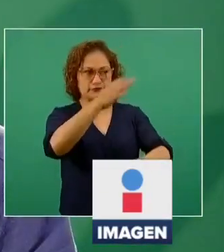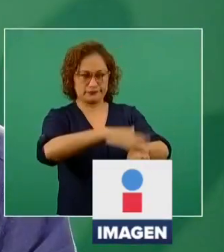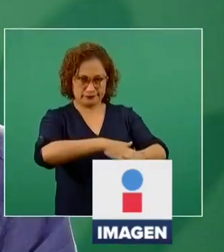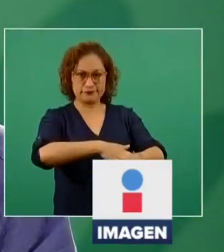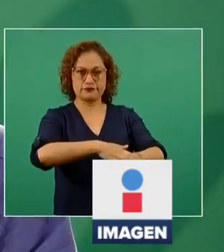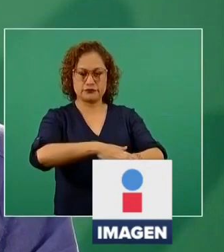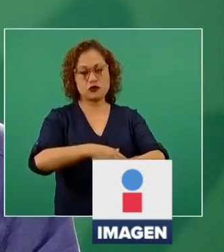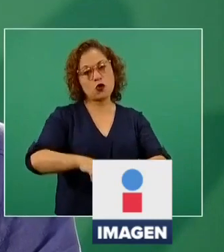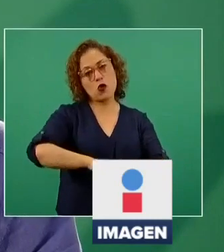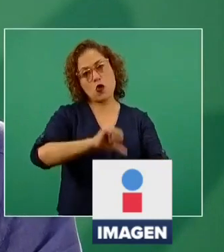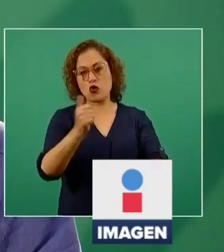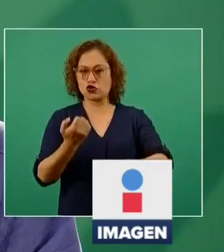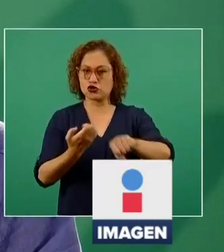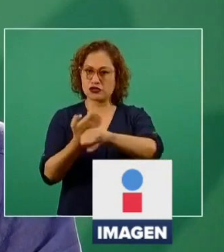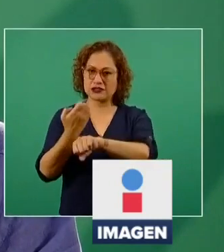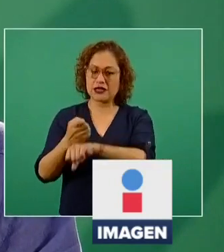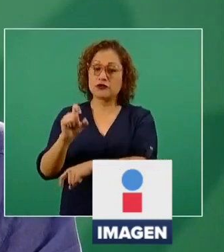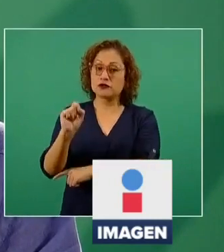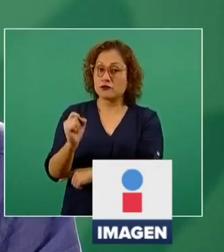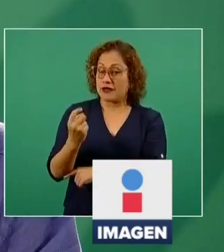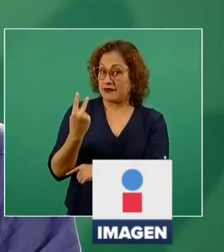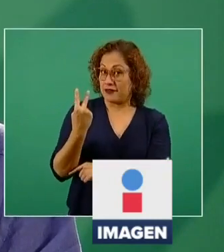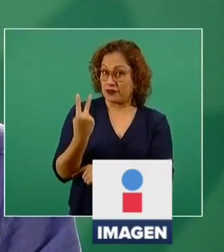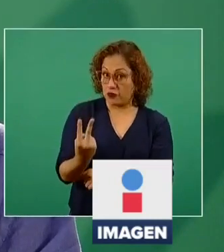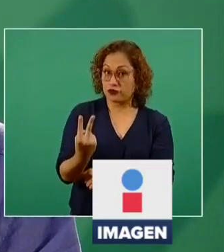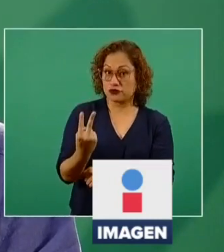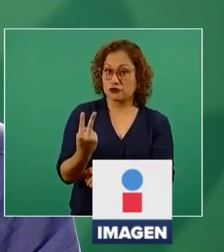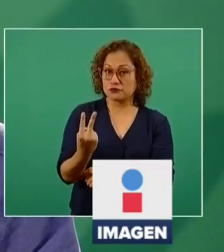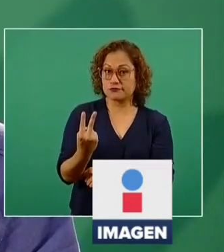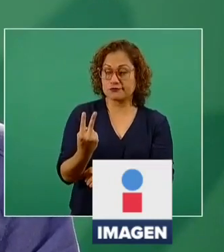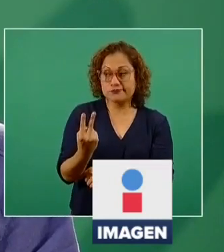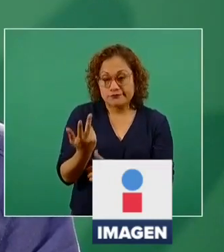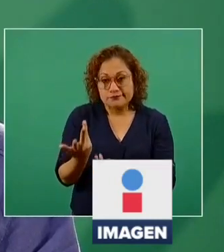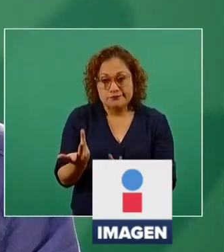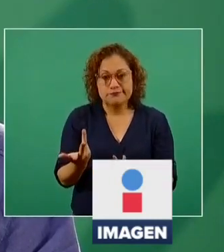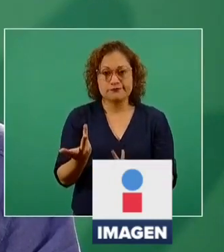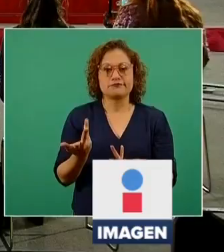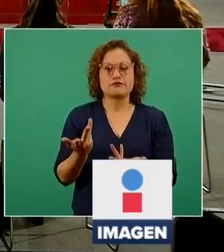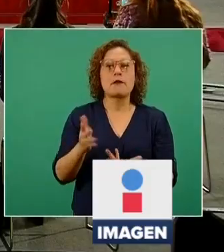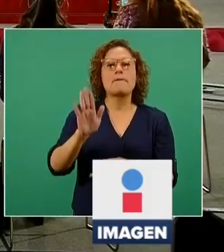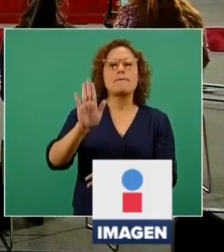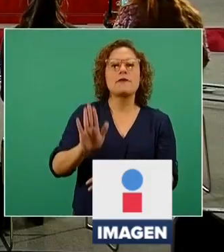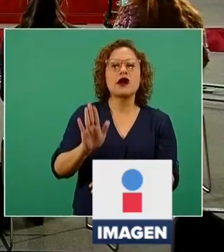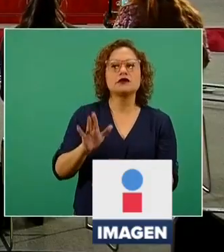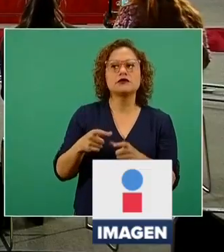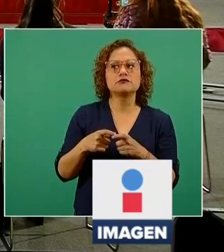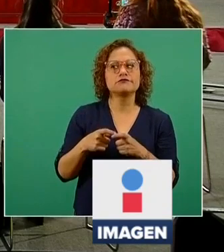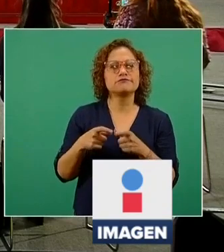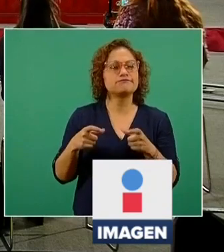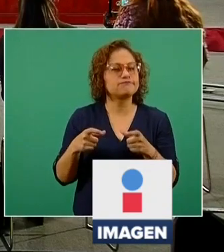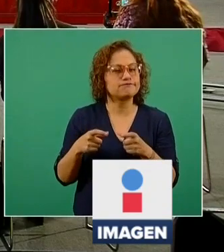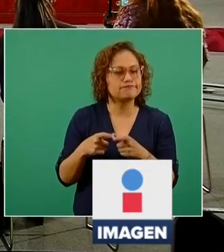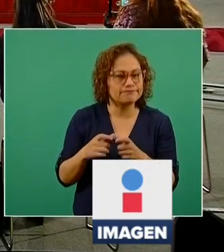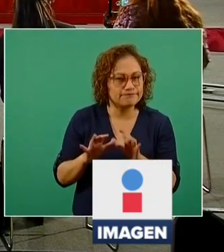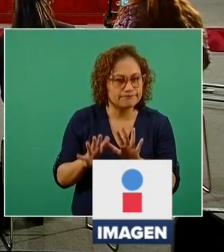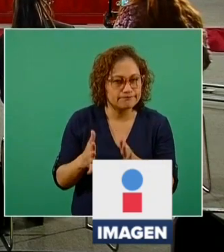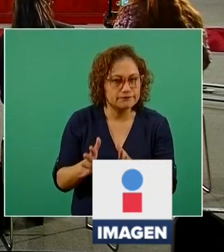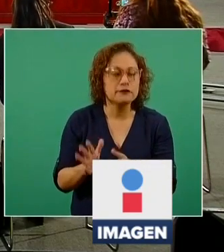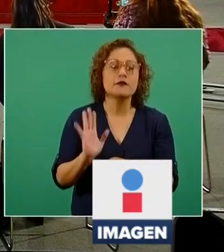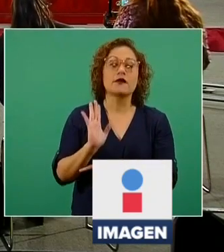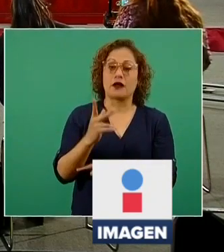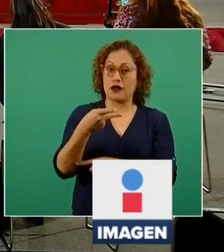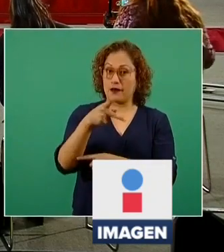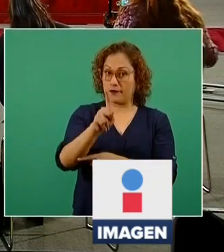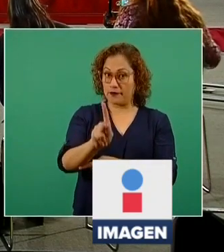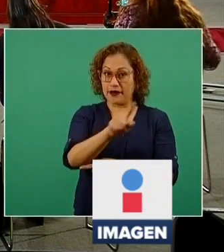las otras 22 entidades federativas no se ve este fenómeno, pero todos y de todas